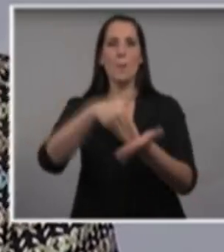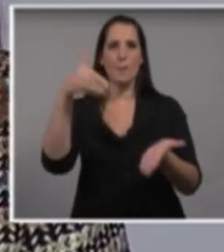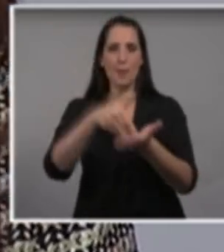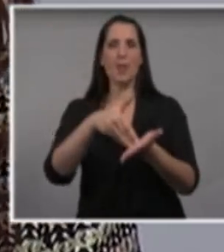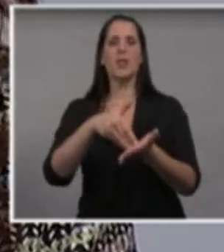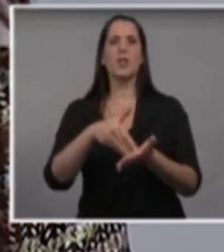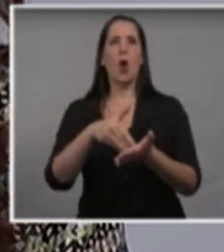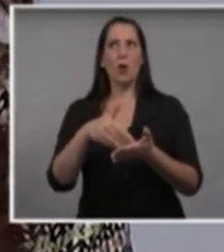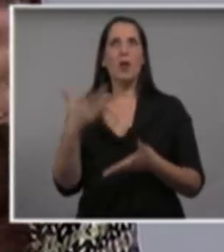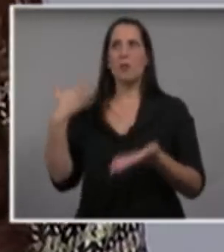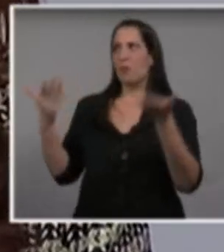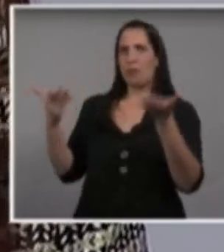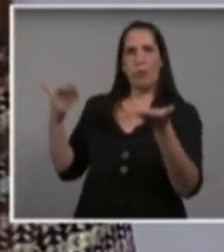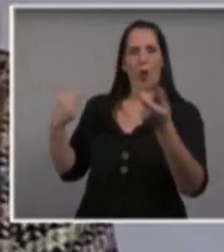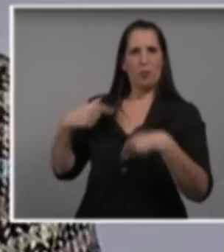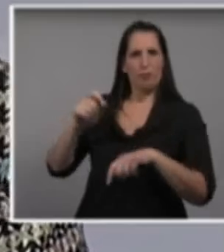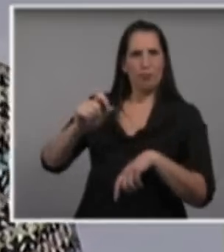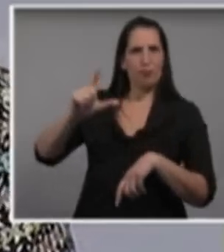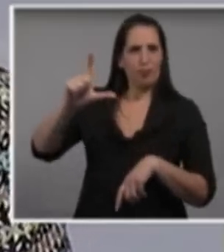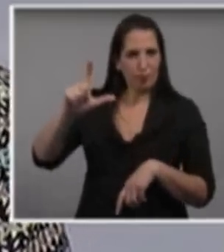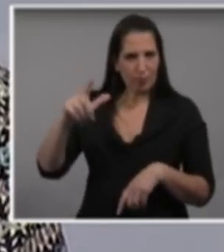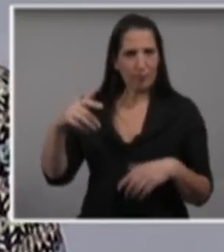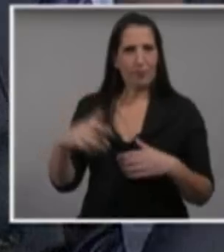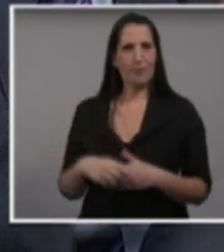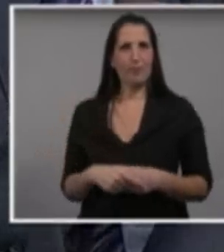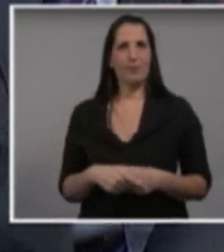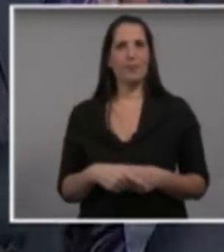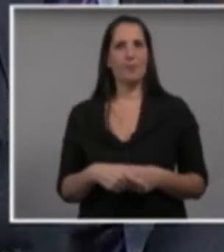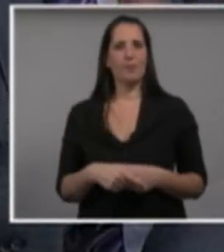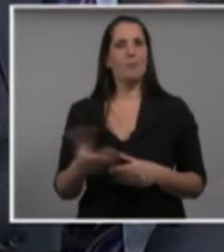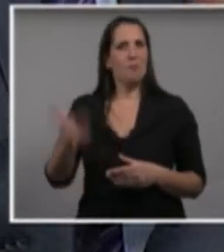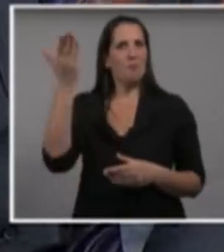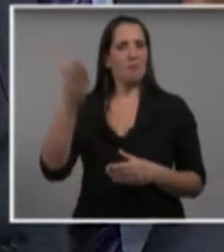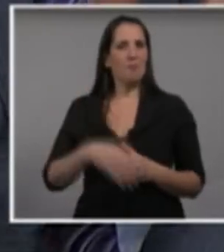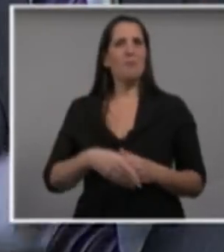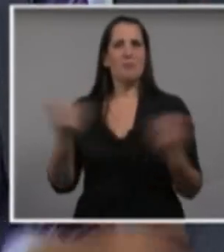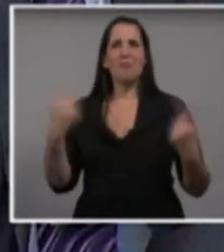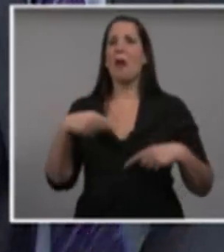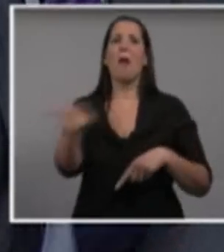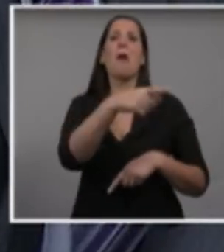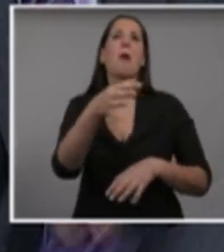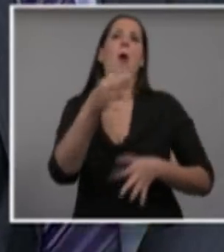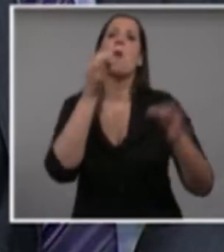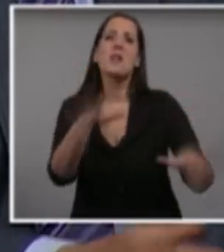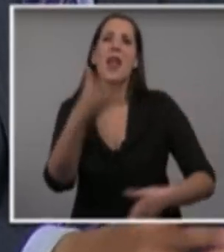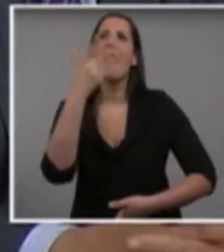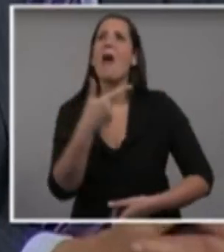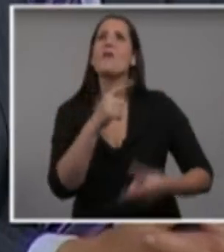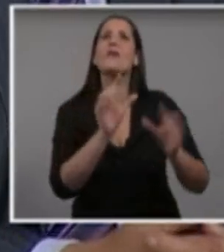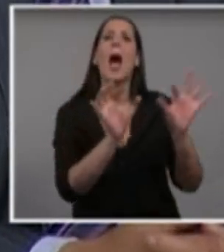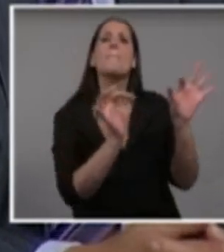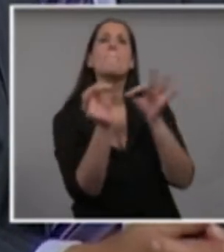1.500%. Midan los índices que quieran con las mediciones que mejor les parezca.